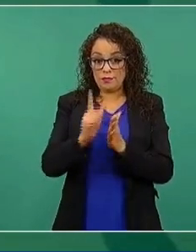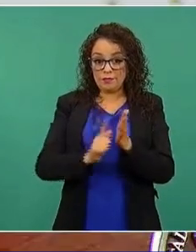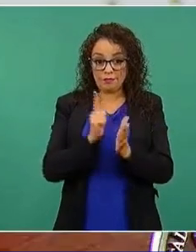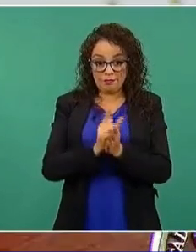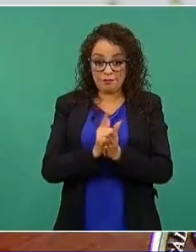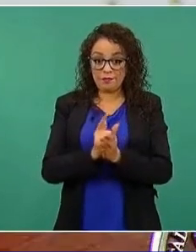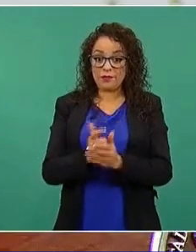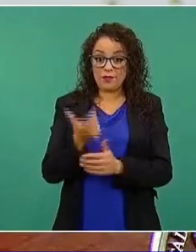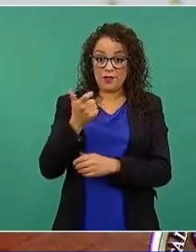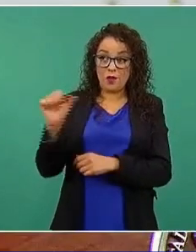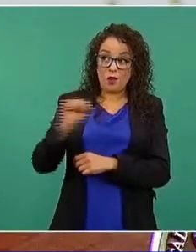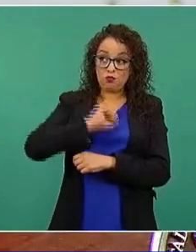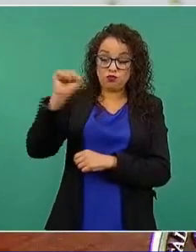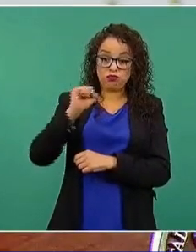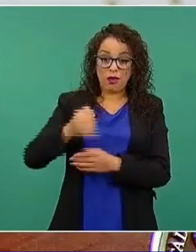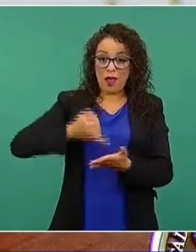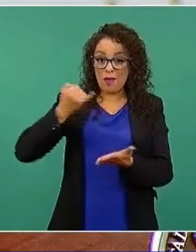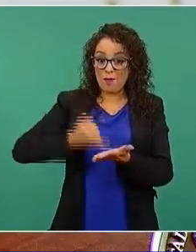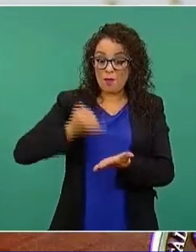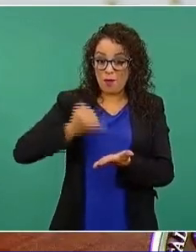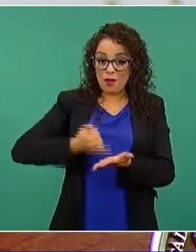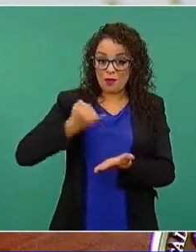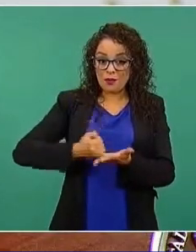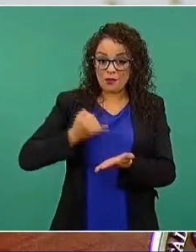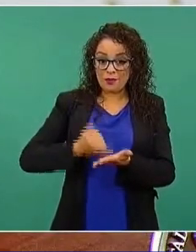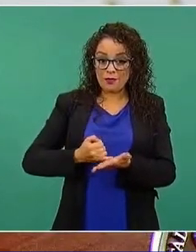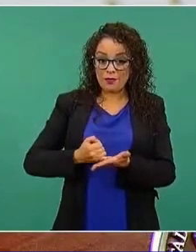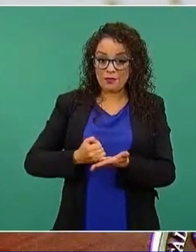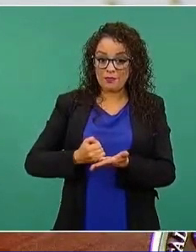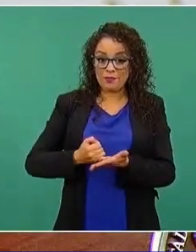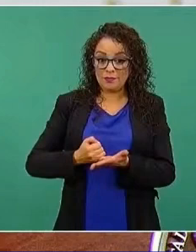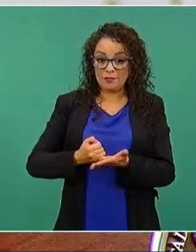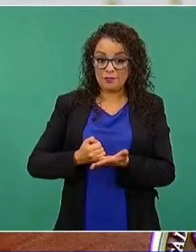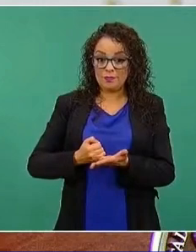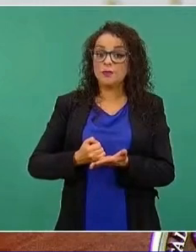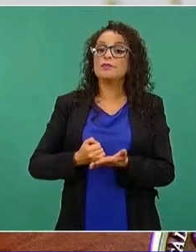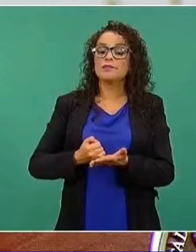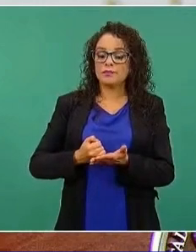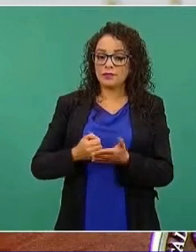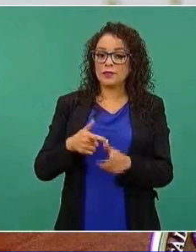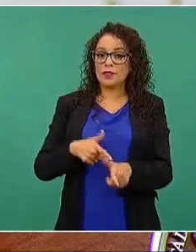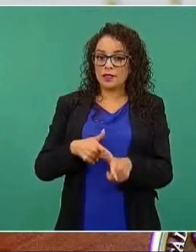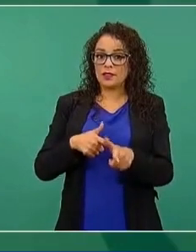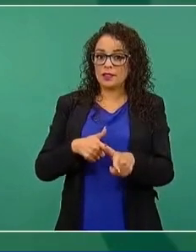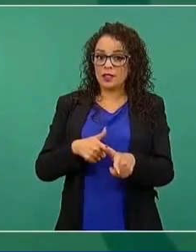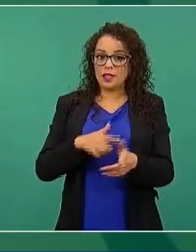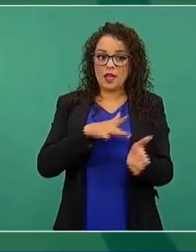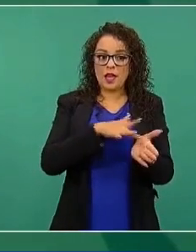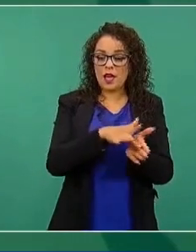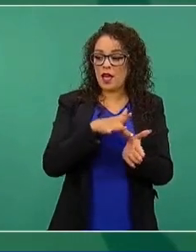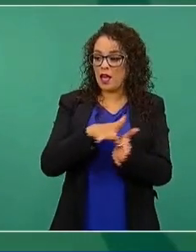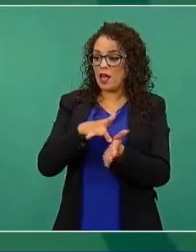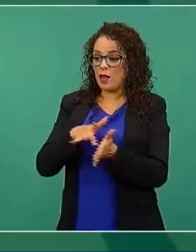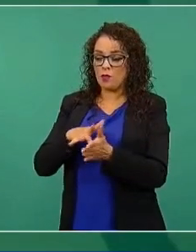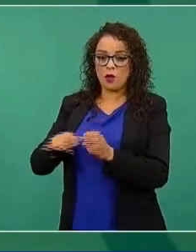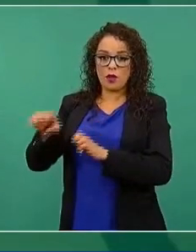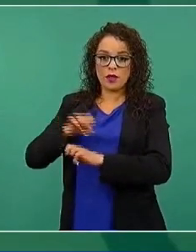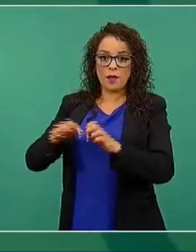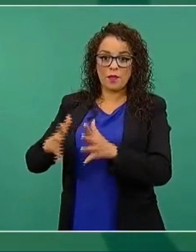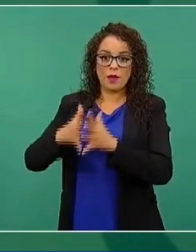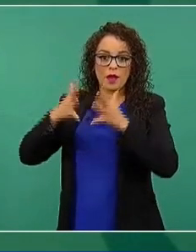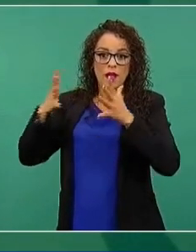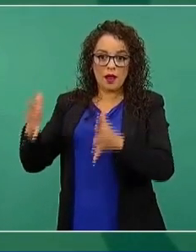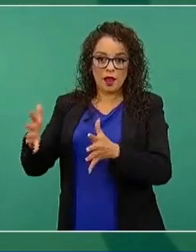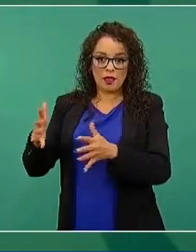Aumentos de impuestos, manteniendo los privilegios para las grandes corporaciones que no